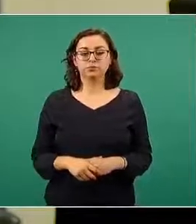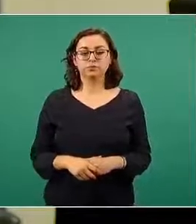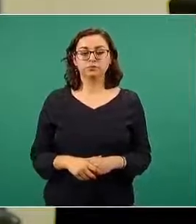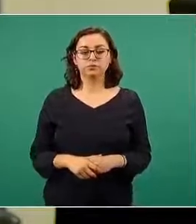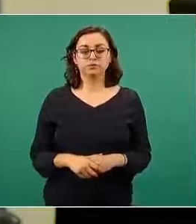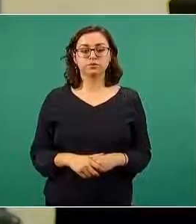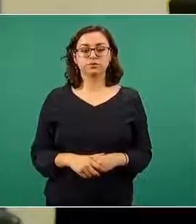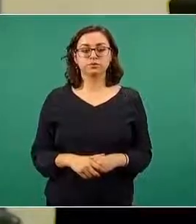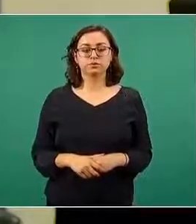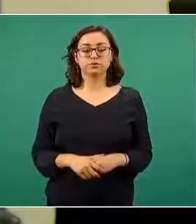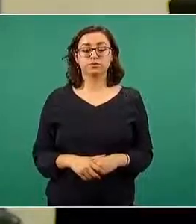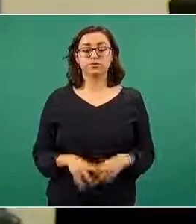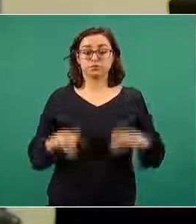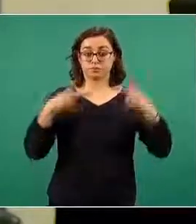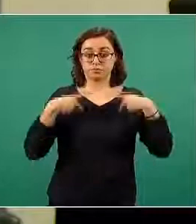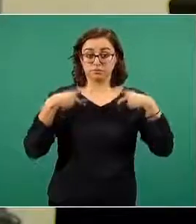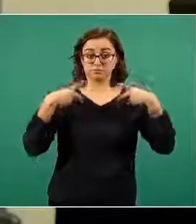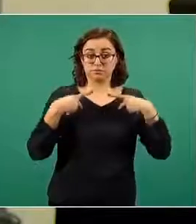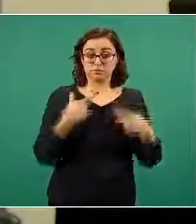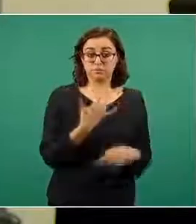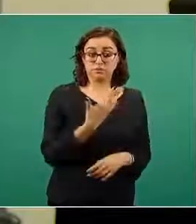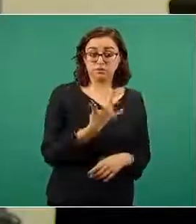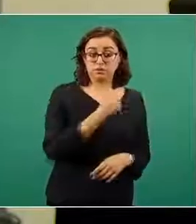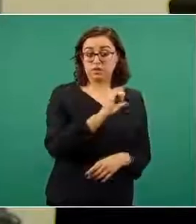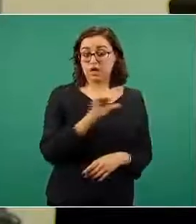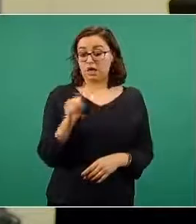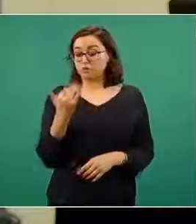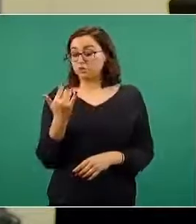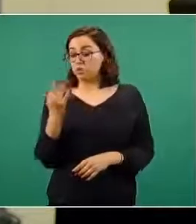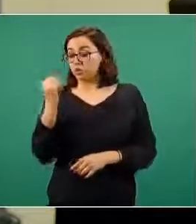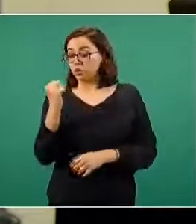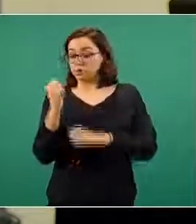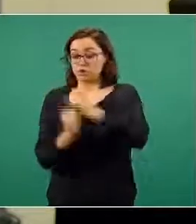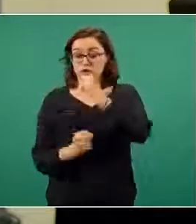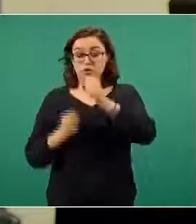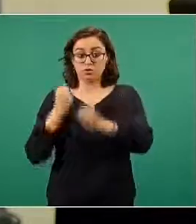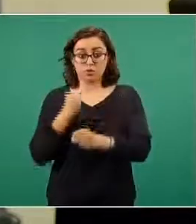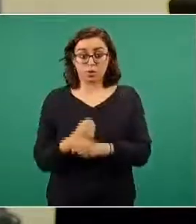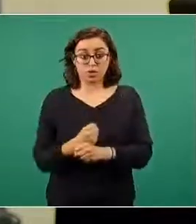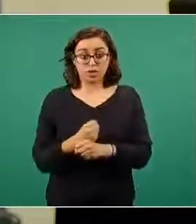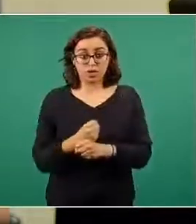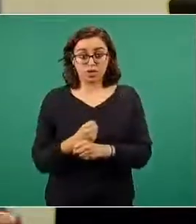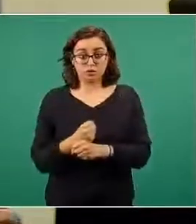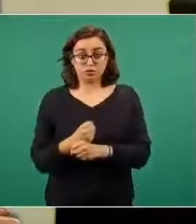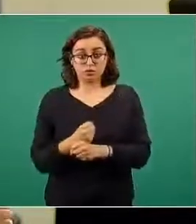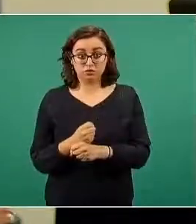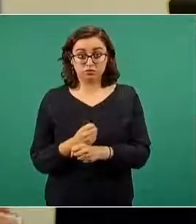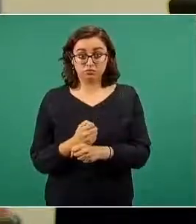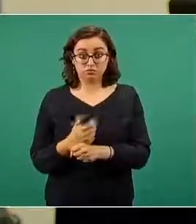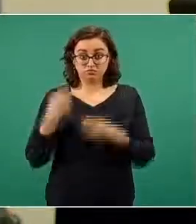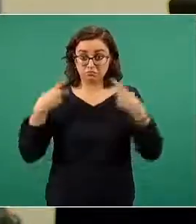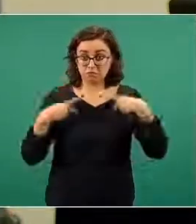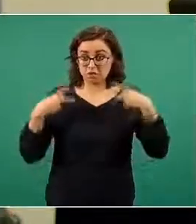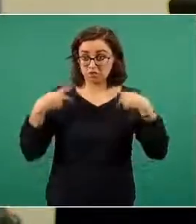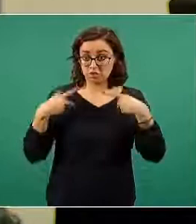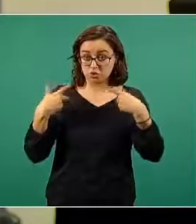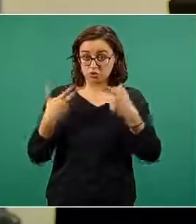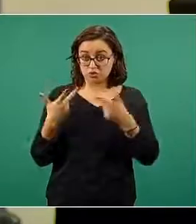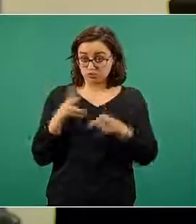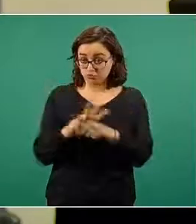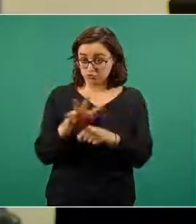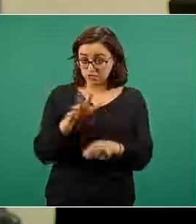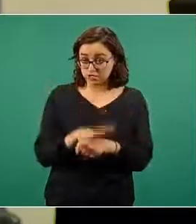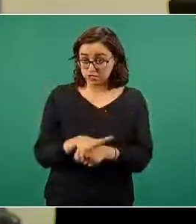la vacunación de 50 a 59 años, porque al mismo tiempo se seguirá completando segunda dosis de adultos